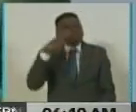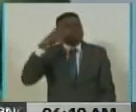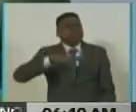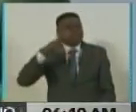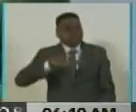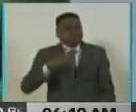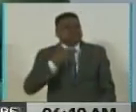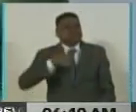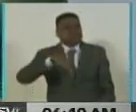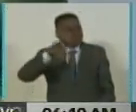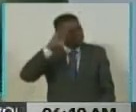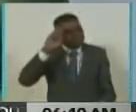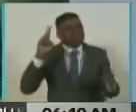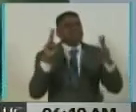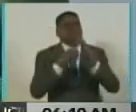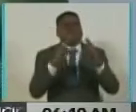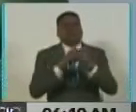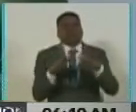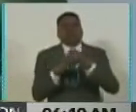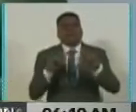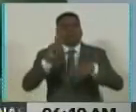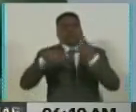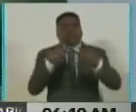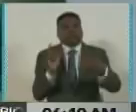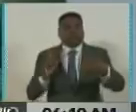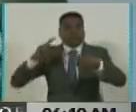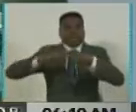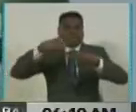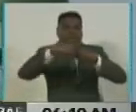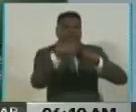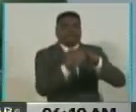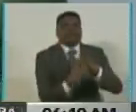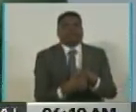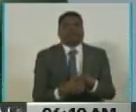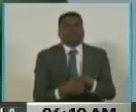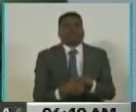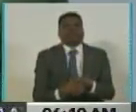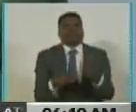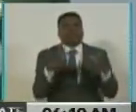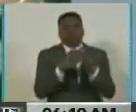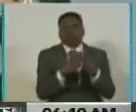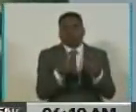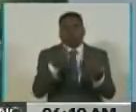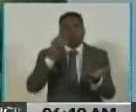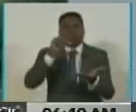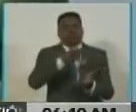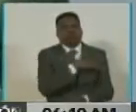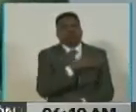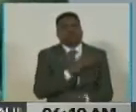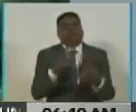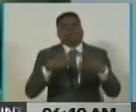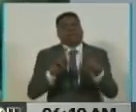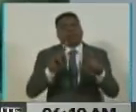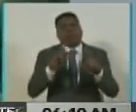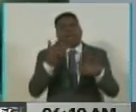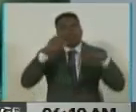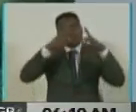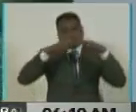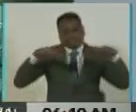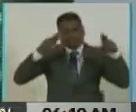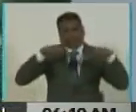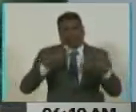Yo reconozco el proceso de inclusión maravilloso que se ha llevado a cabo en Venezuela, la inversión social. Pero habría que revisar si